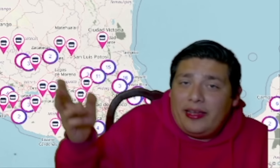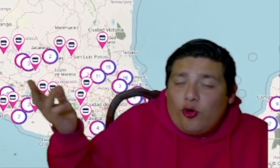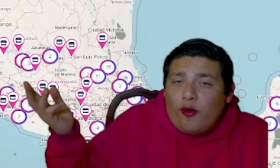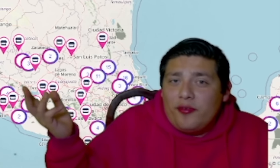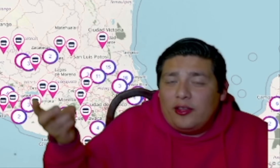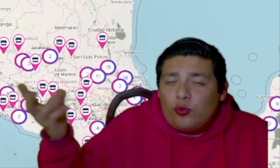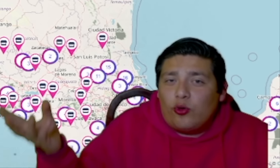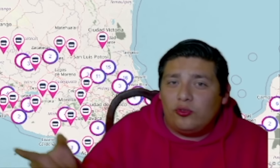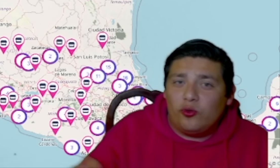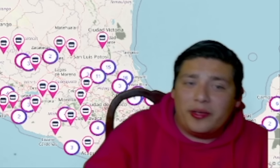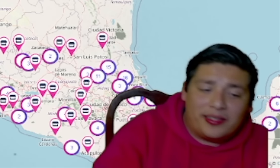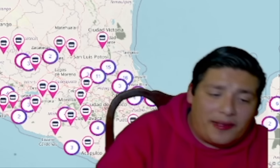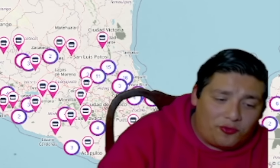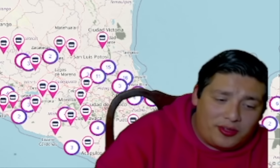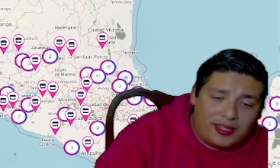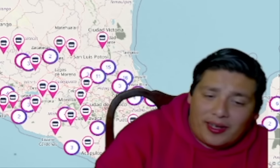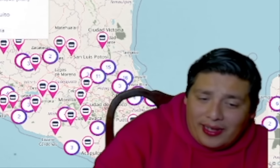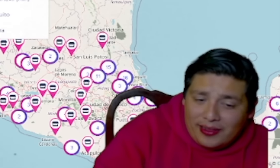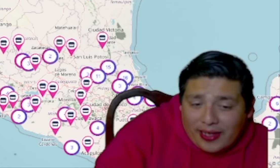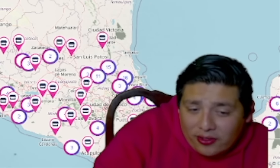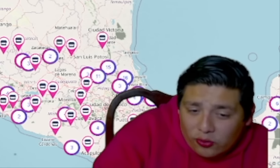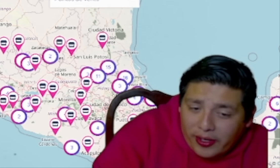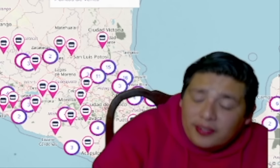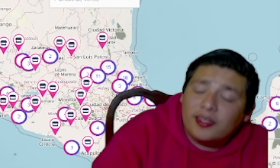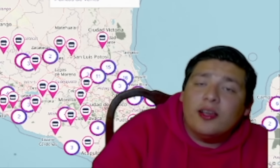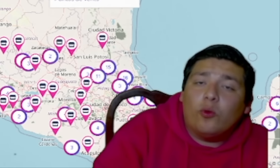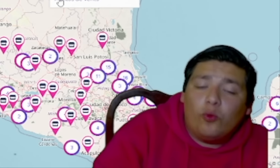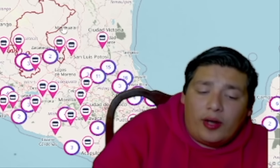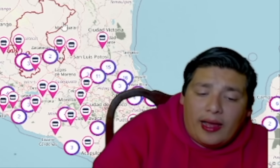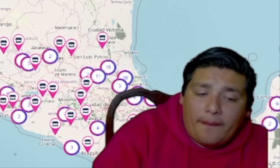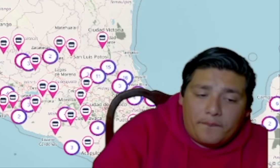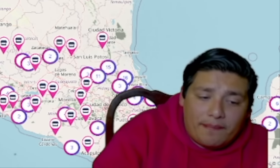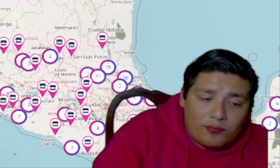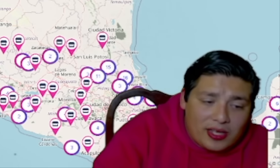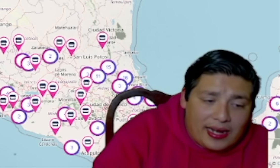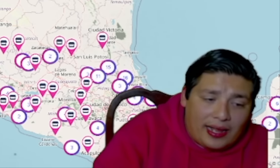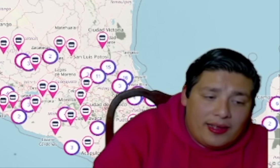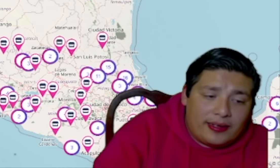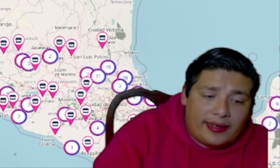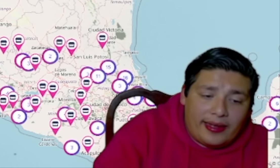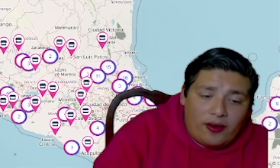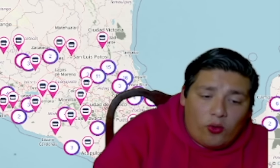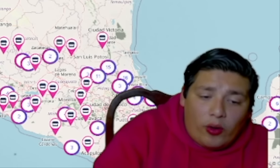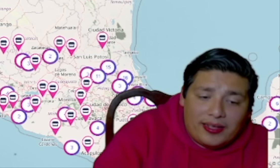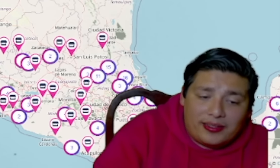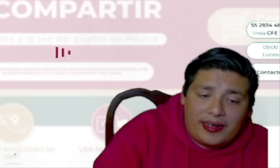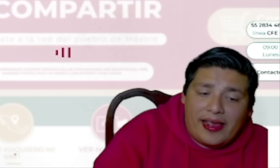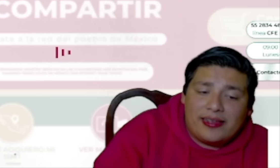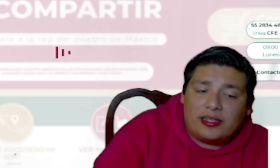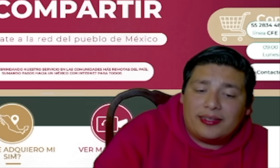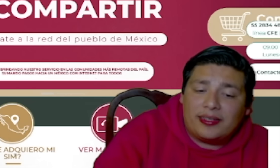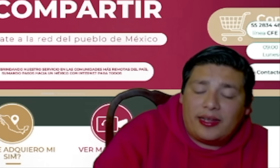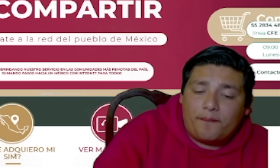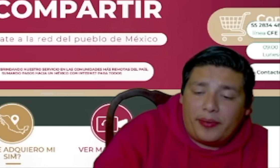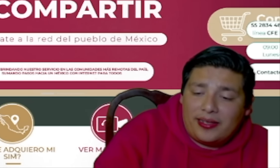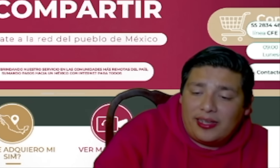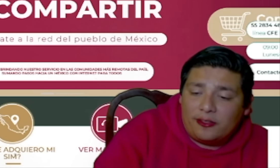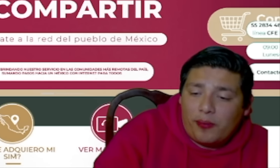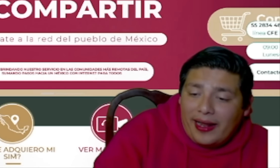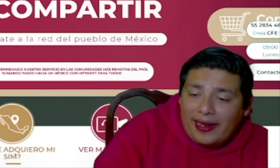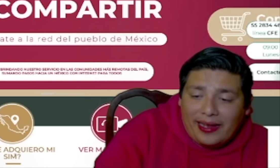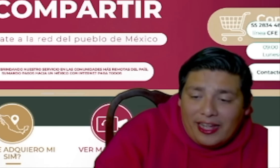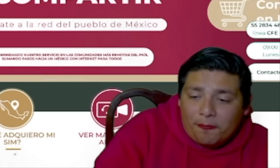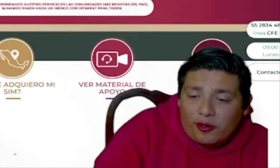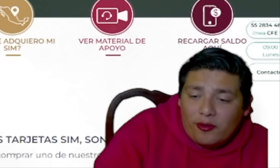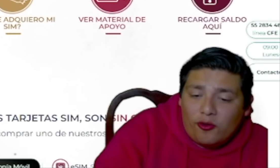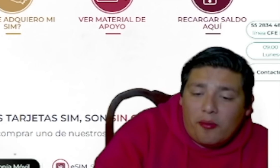1,200, 1,300 pesos de donde tú consumes tanto internet? Eso es una mentira que lo hacen estas